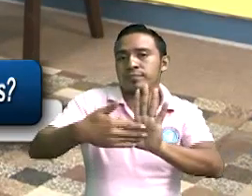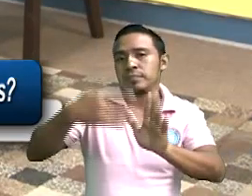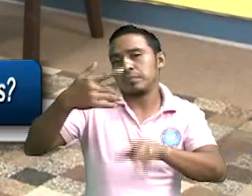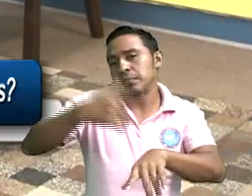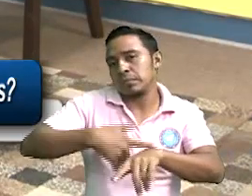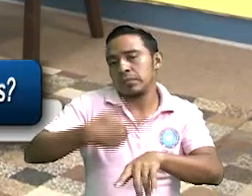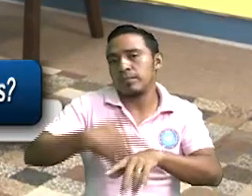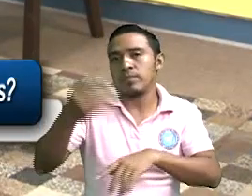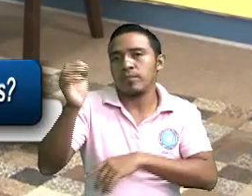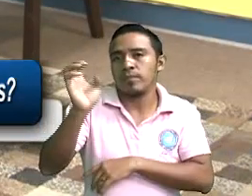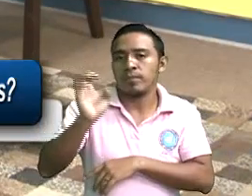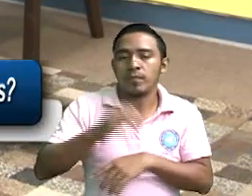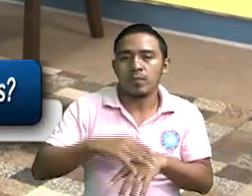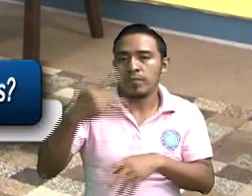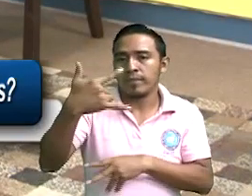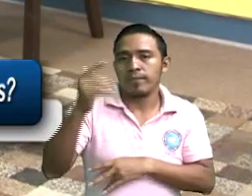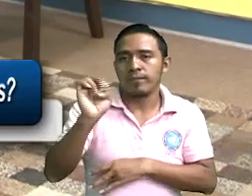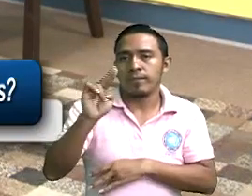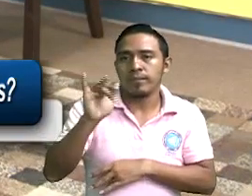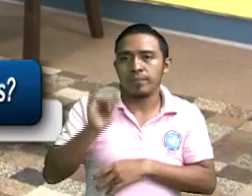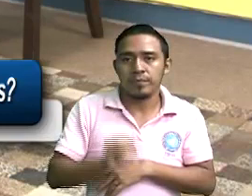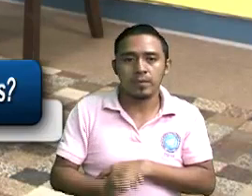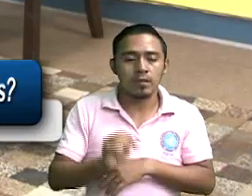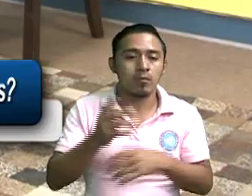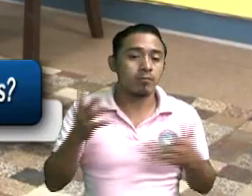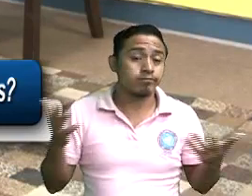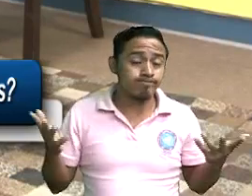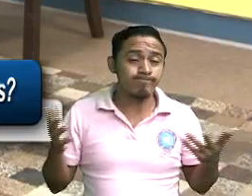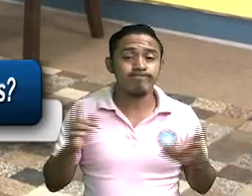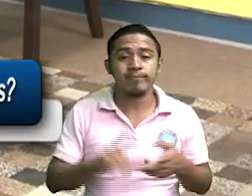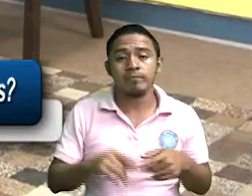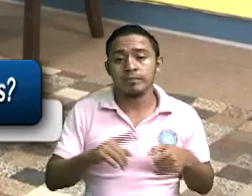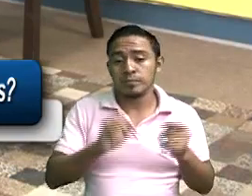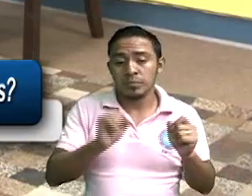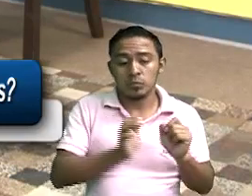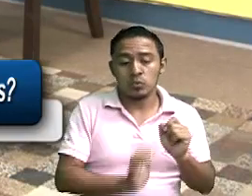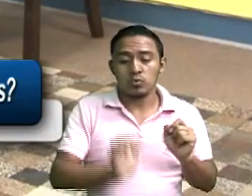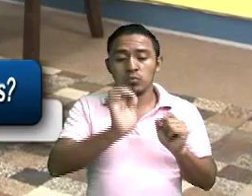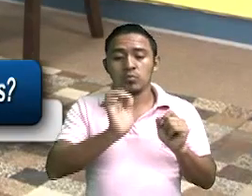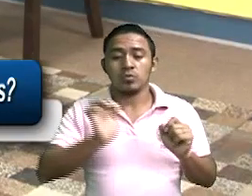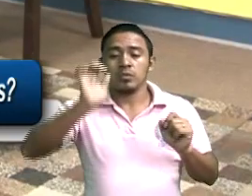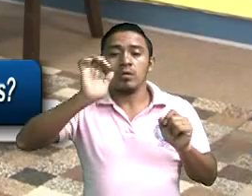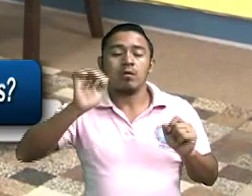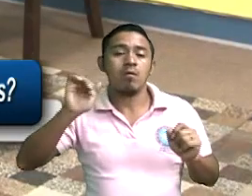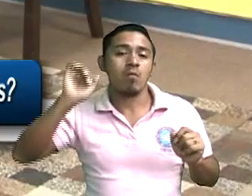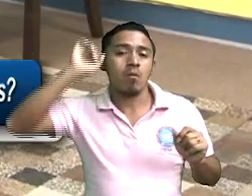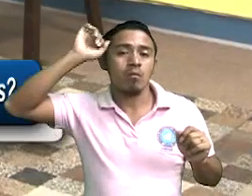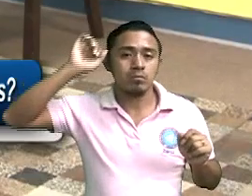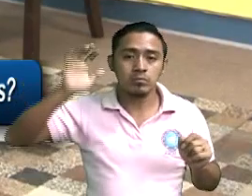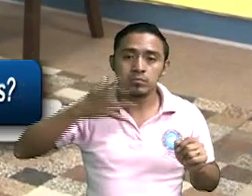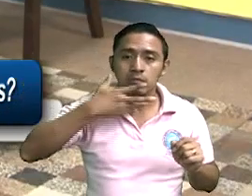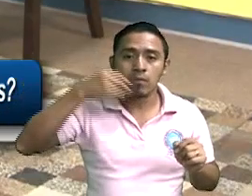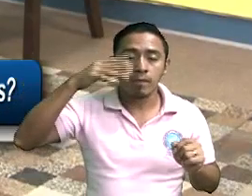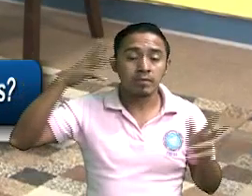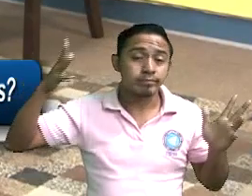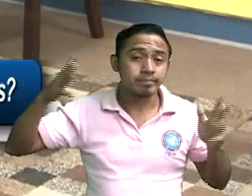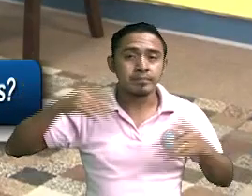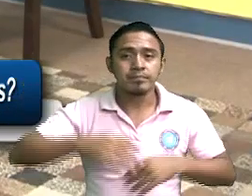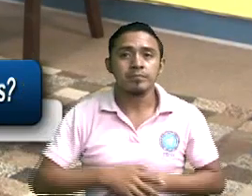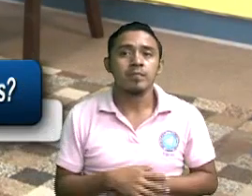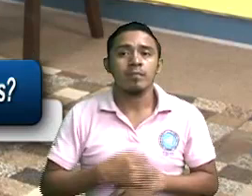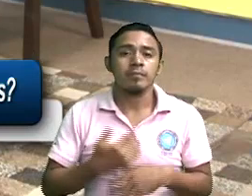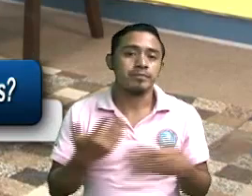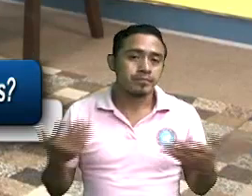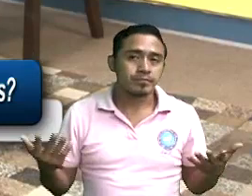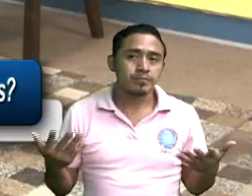edad. A veces se va a expresar en la primera o en la segunda infancia o puede presentarse en la